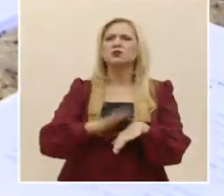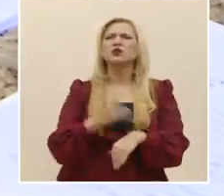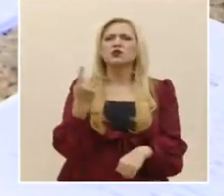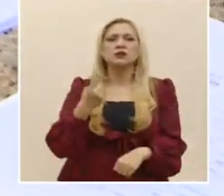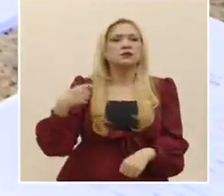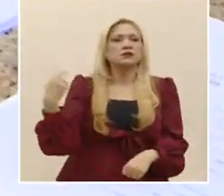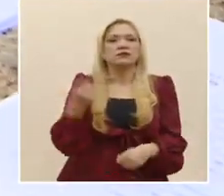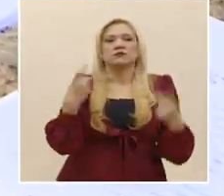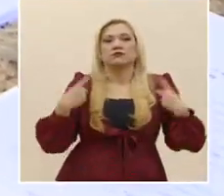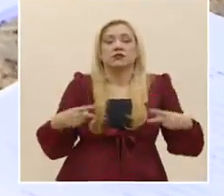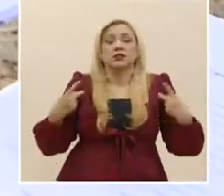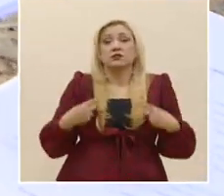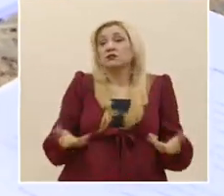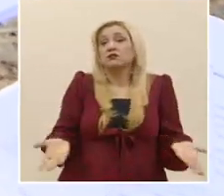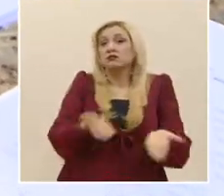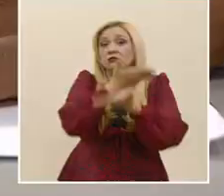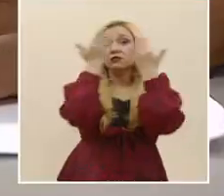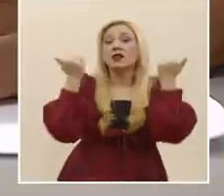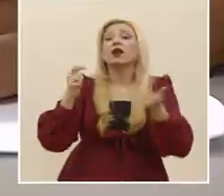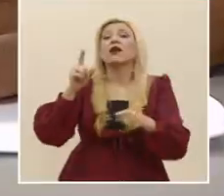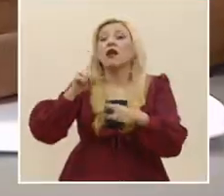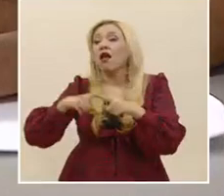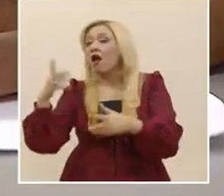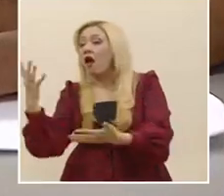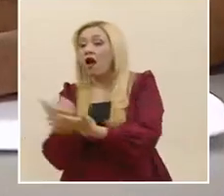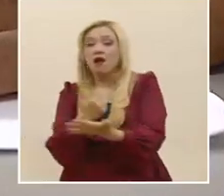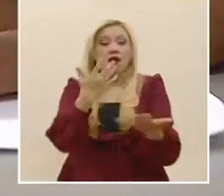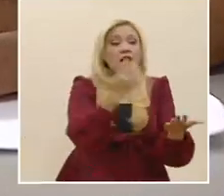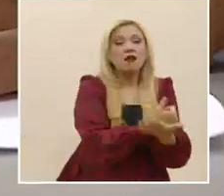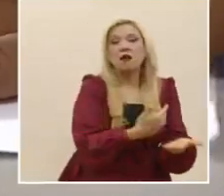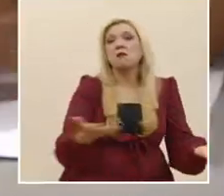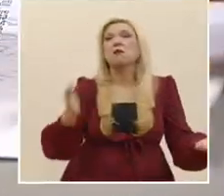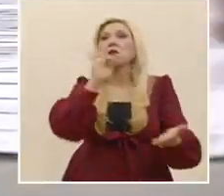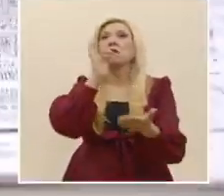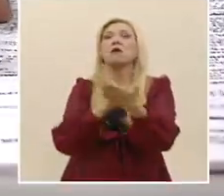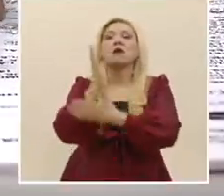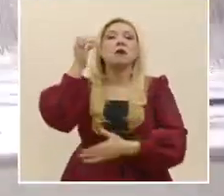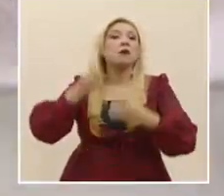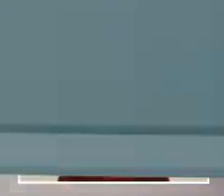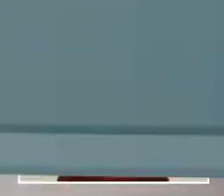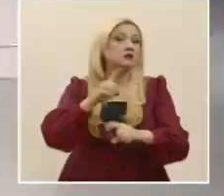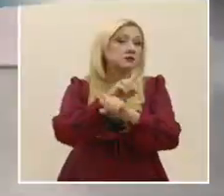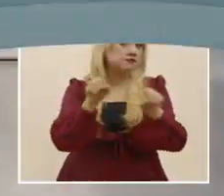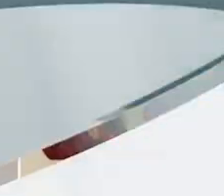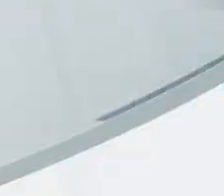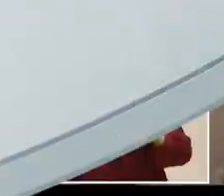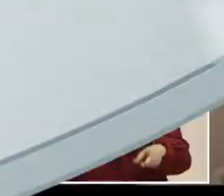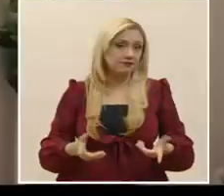nadie tiene garantizado que ganará el litigio en caso de llegar a juicio.